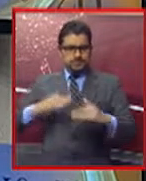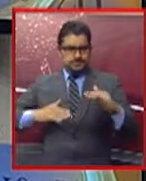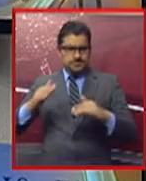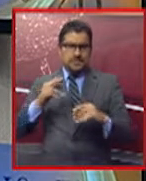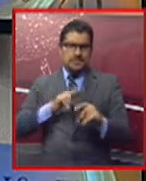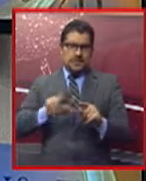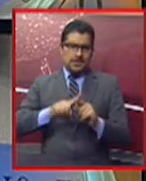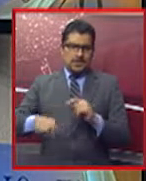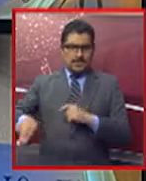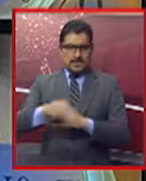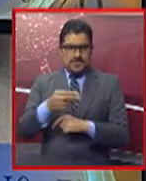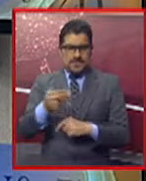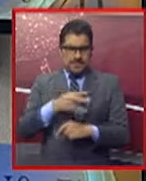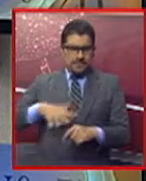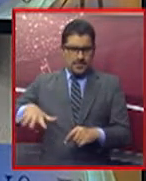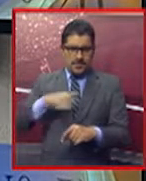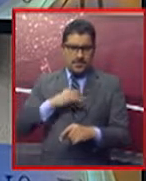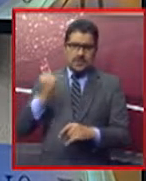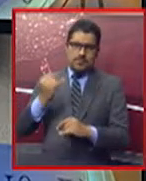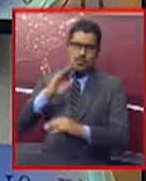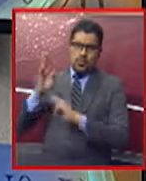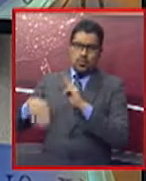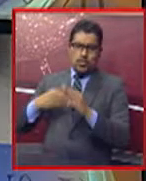necesidades de la sociedad y la situación mundial.